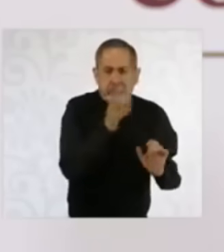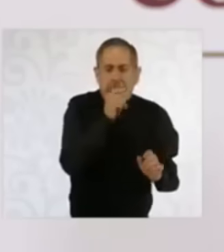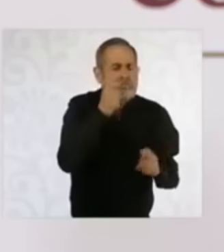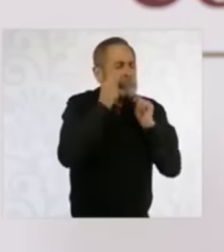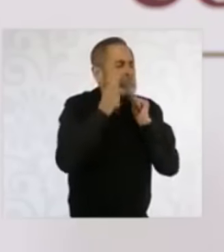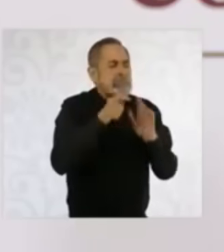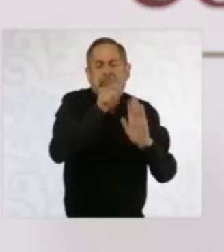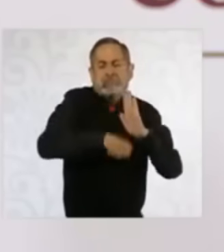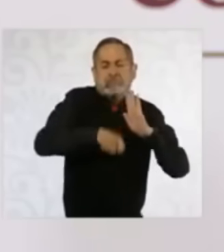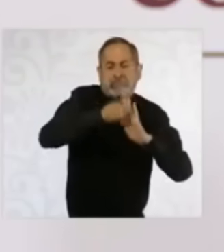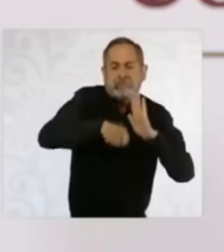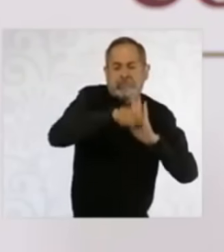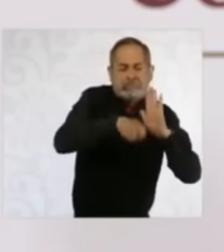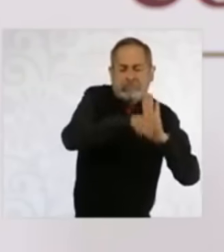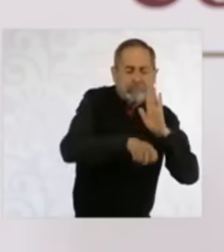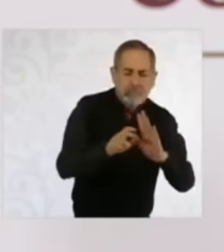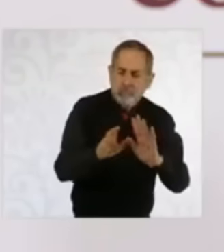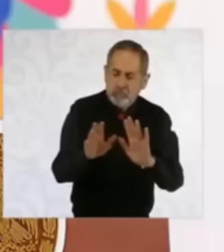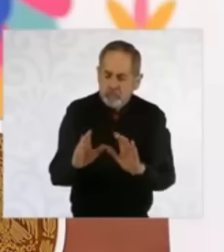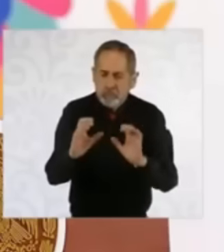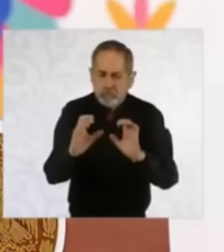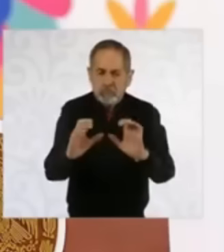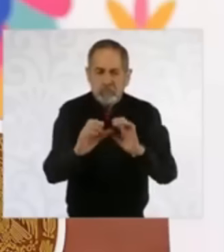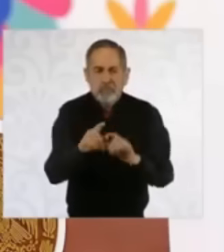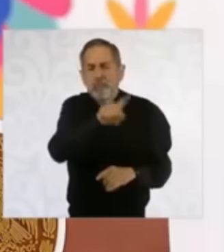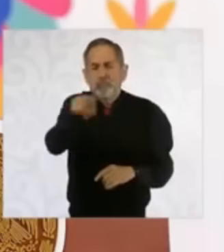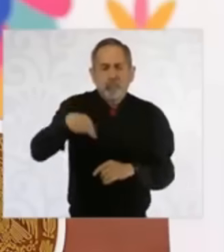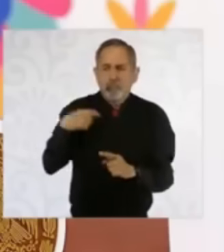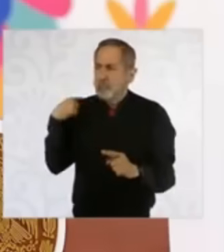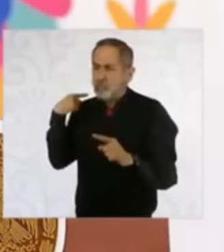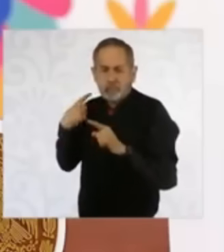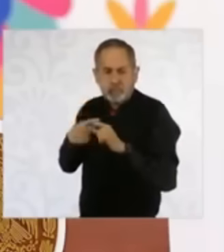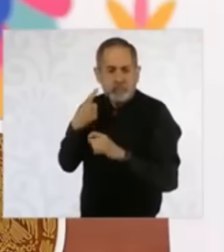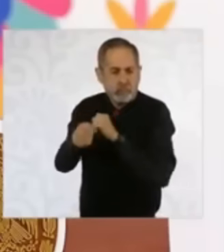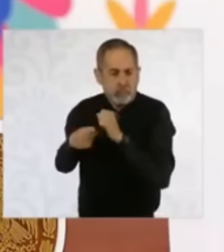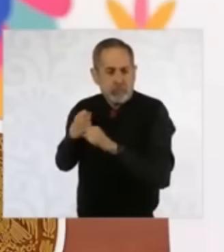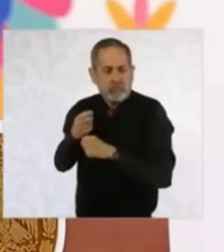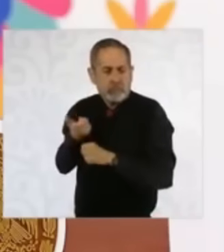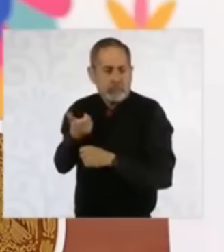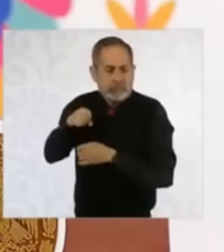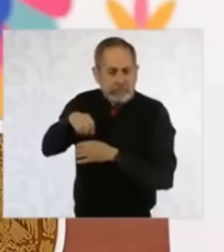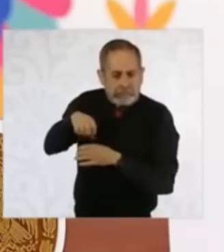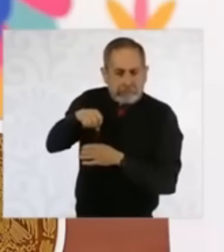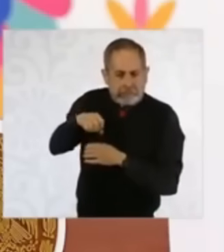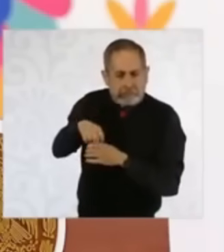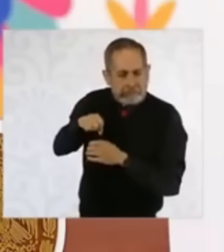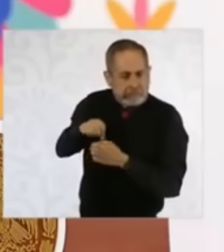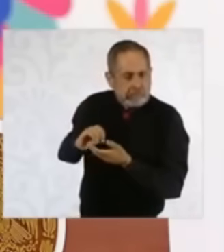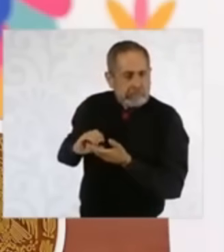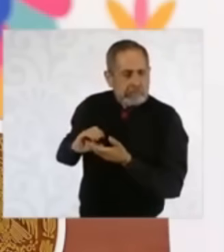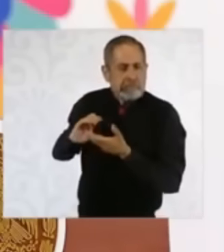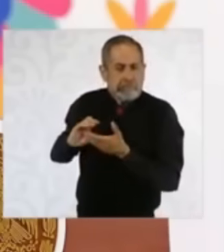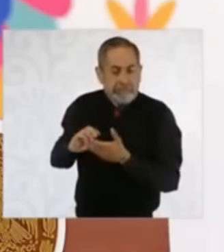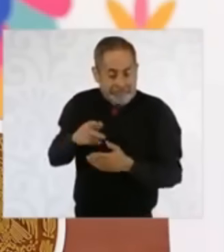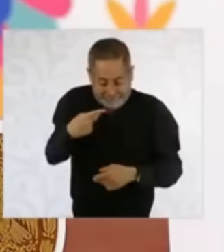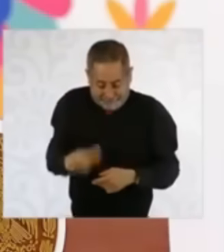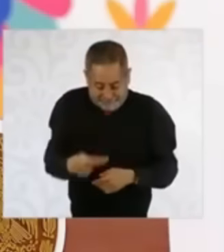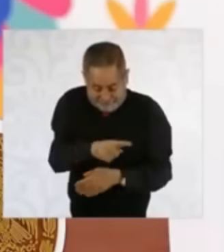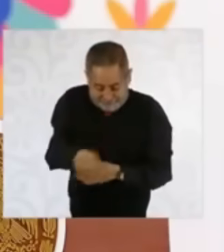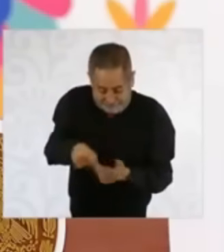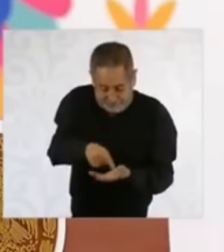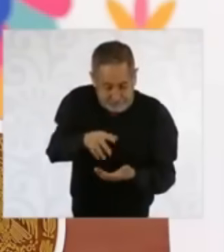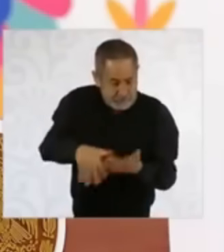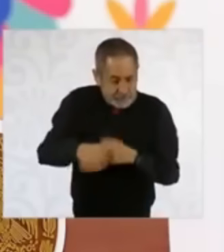personas con discapacidad por que se Está realizando la visita de salud casa por casa les están haciendo un cuestionario sobre su salud para que